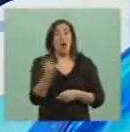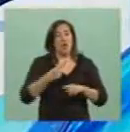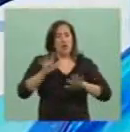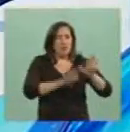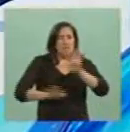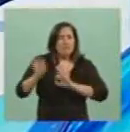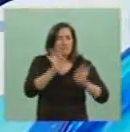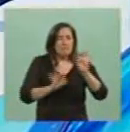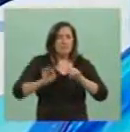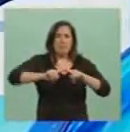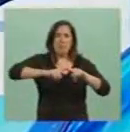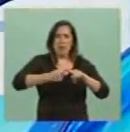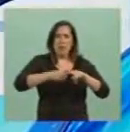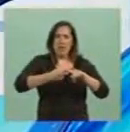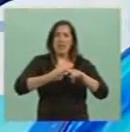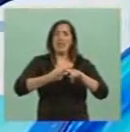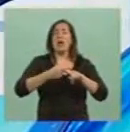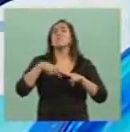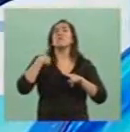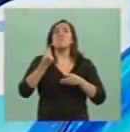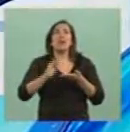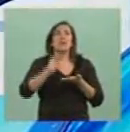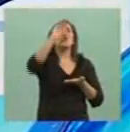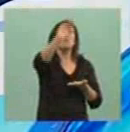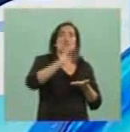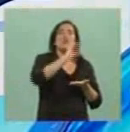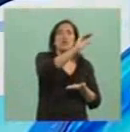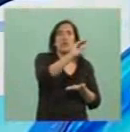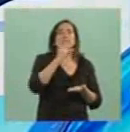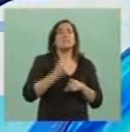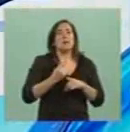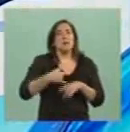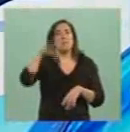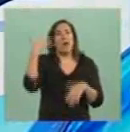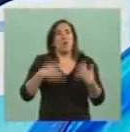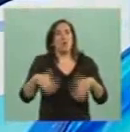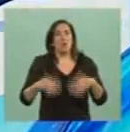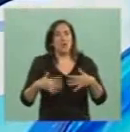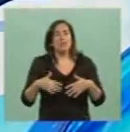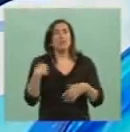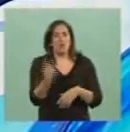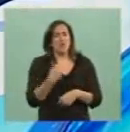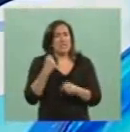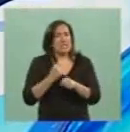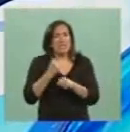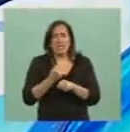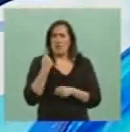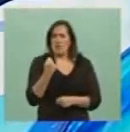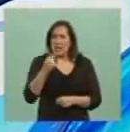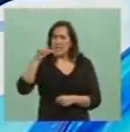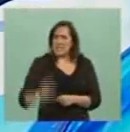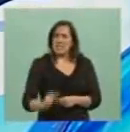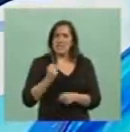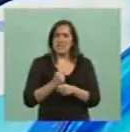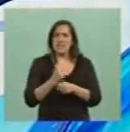políticas hacia la inversión de otros lugares, nos cuesta mucho más. Por eso estamos trabajando muy fuertemente, pero lo cierto es